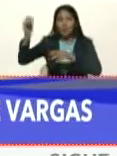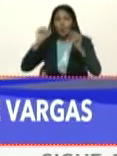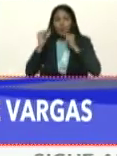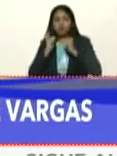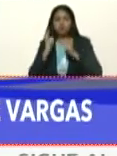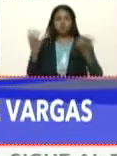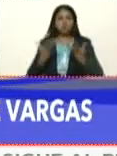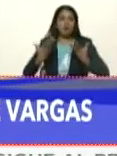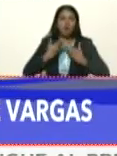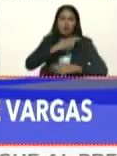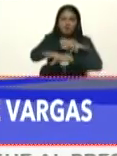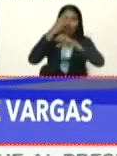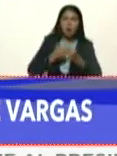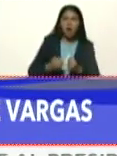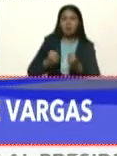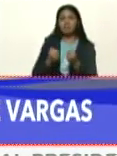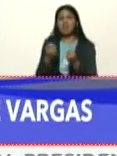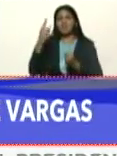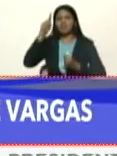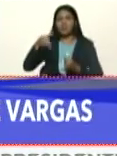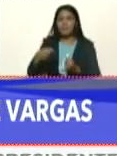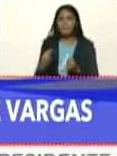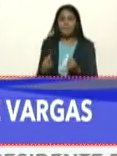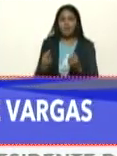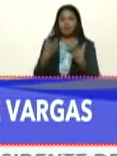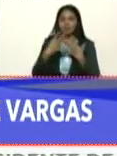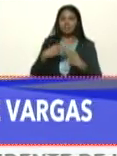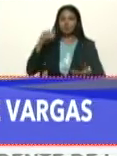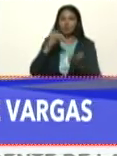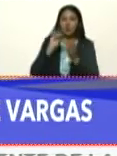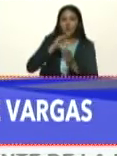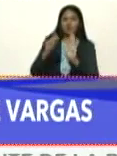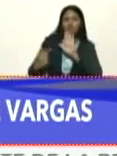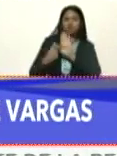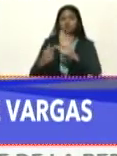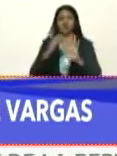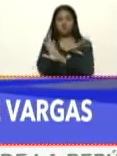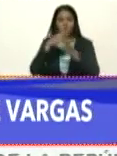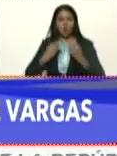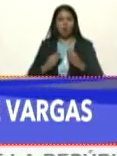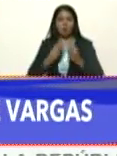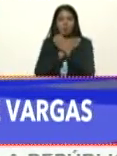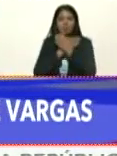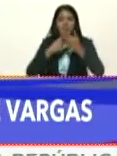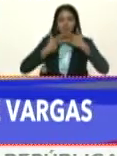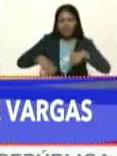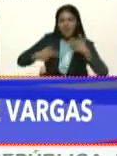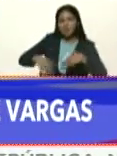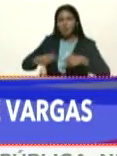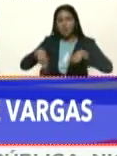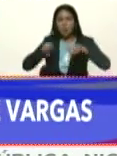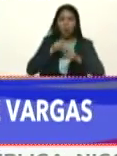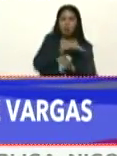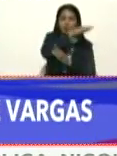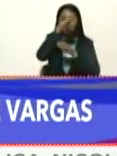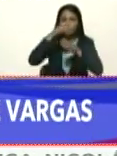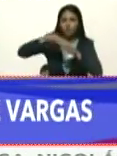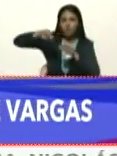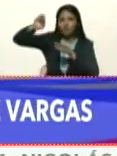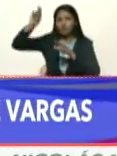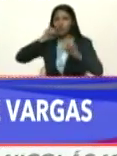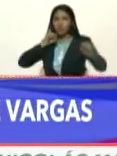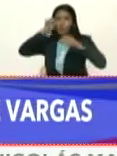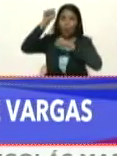extremos, a la humedad extrema. Le tocó enfrentar con su cuerpo desnudo el paso